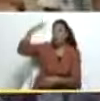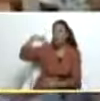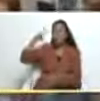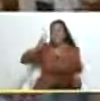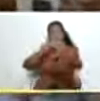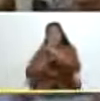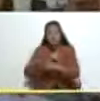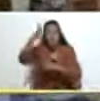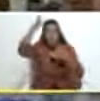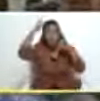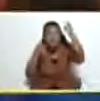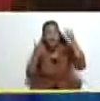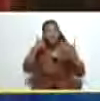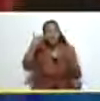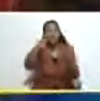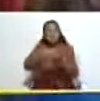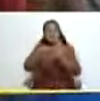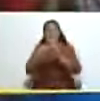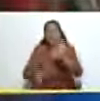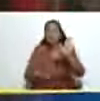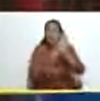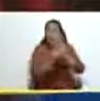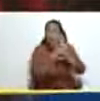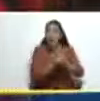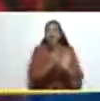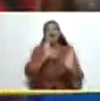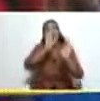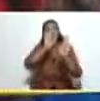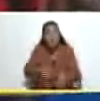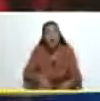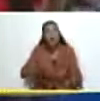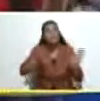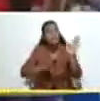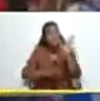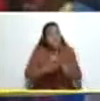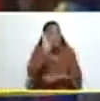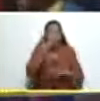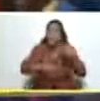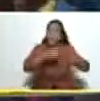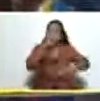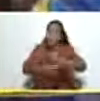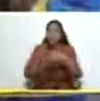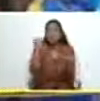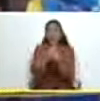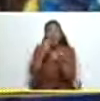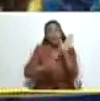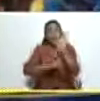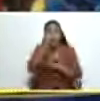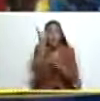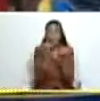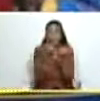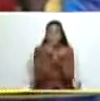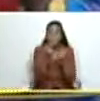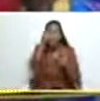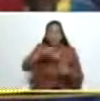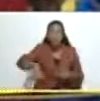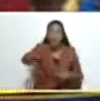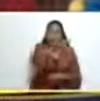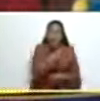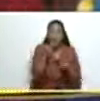personas que tienen un alto nivel de capacidad laboral para seguir produciendo y desarrollando la economía de nuestro